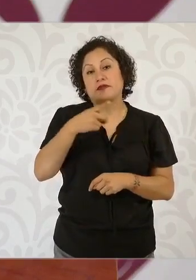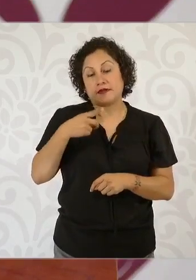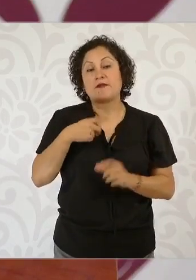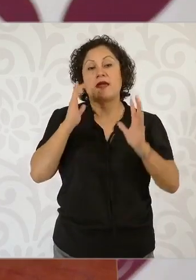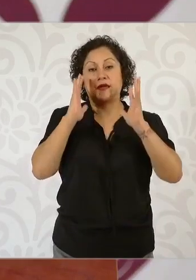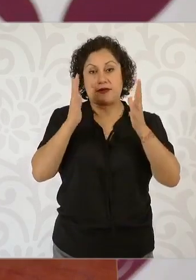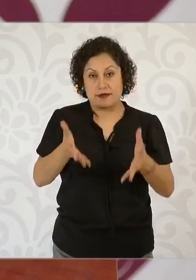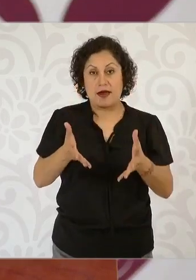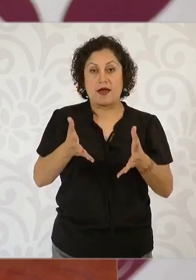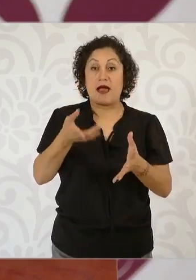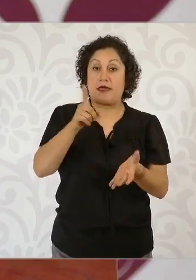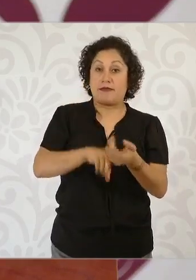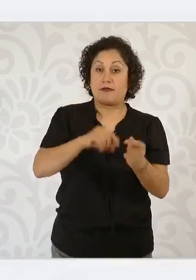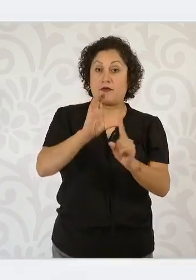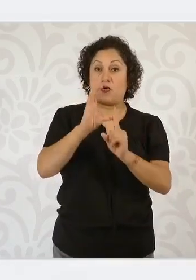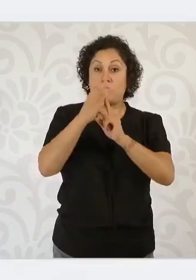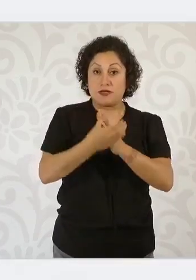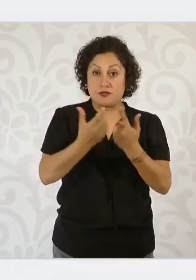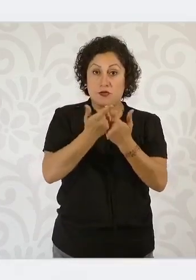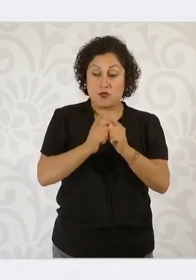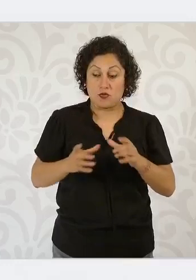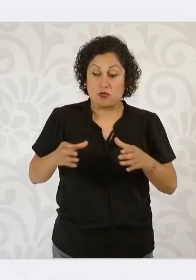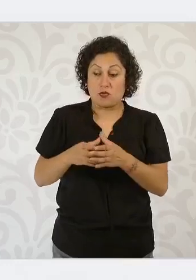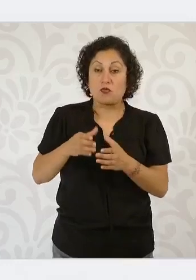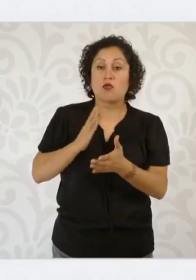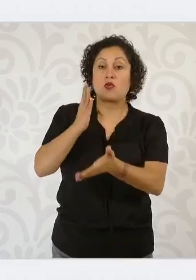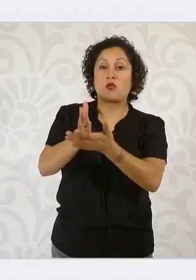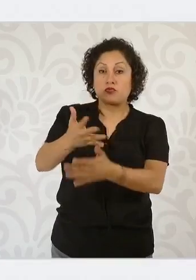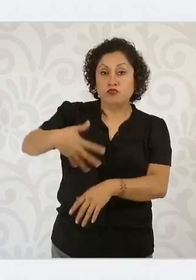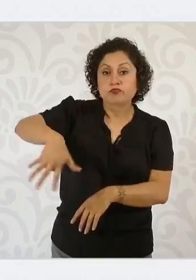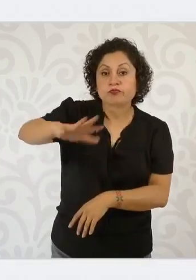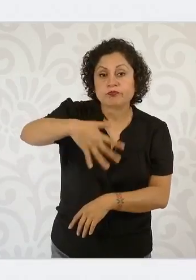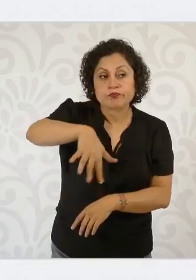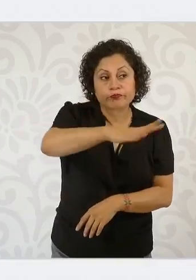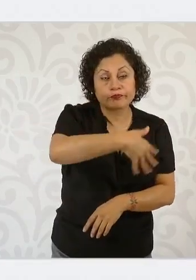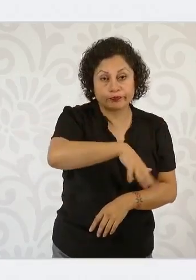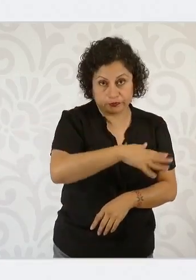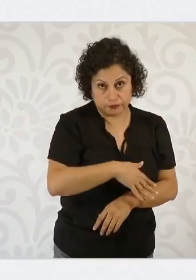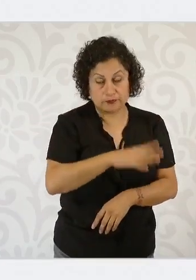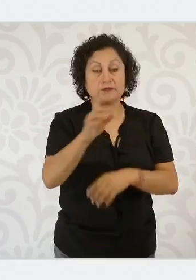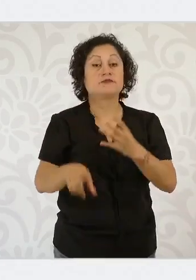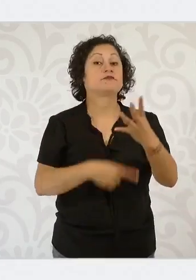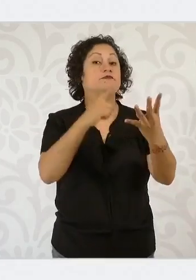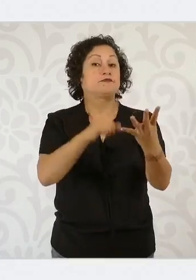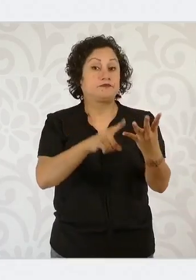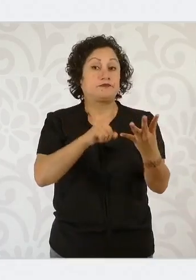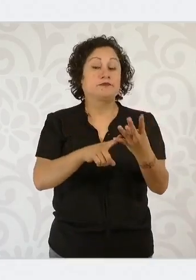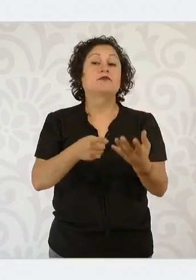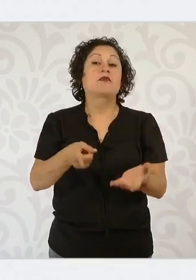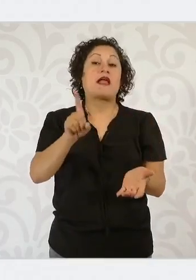a través de las comisiones de búsqueda. Y hay una cuarta que tiene que profesionalizarse más el trabajo de las